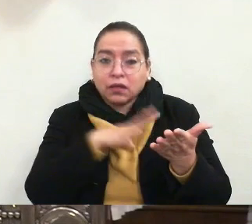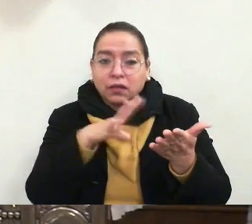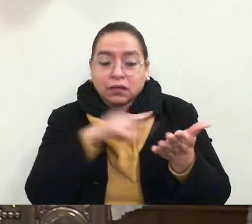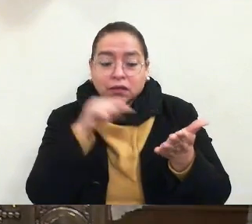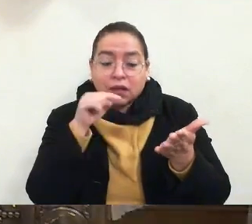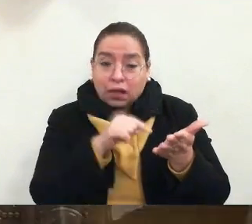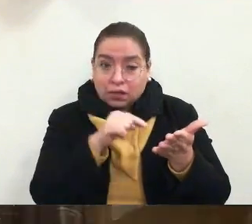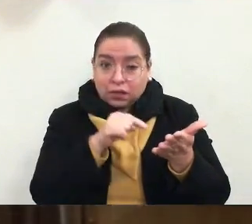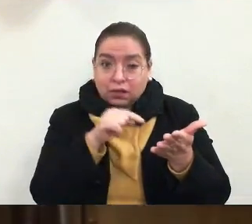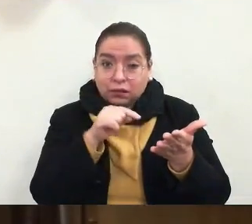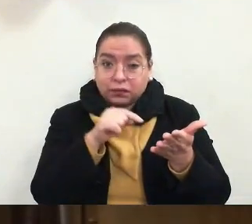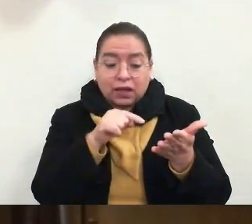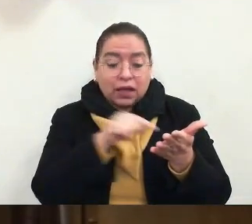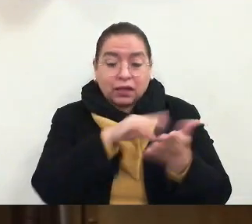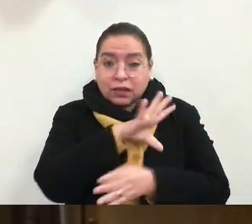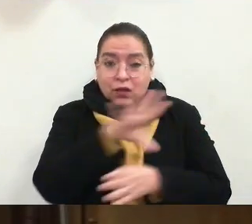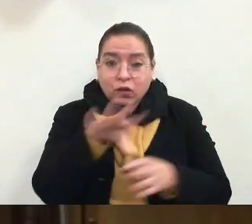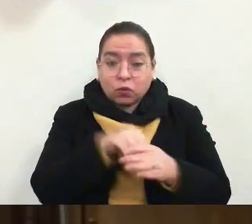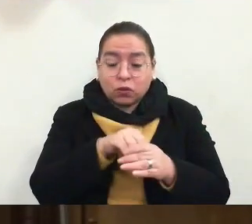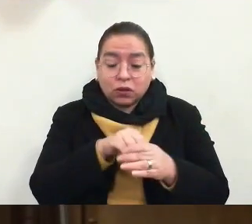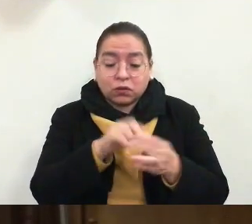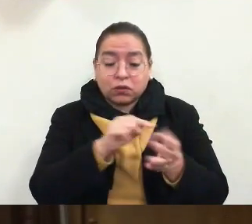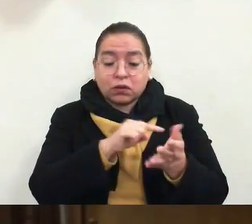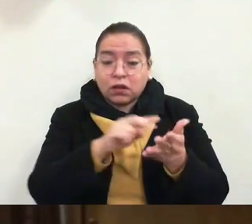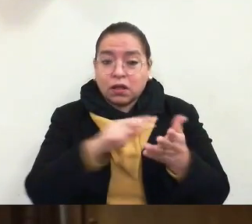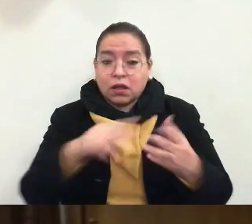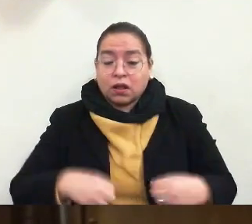Allí se contiene todo,